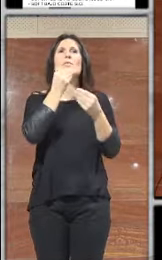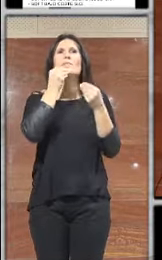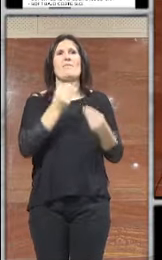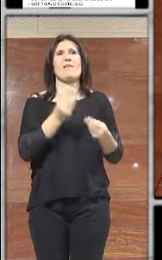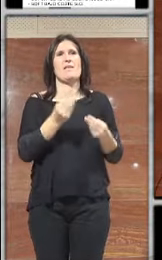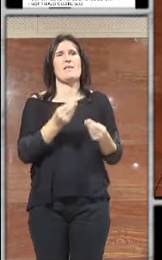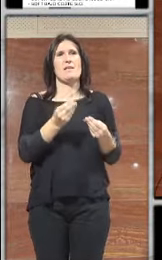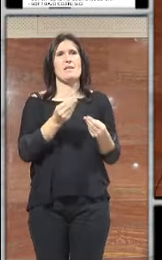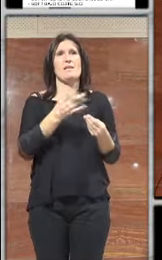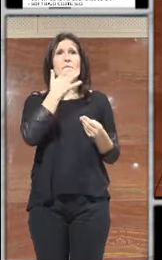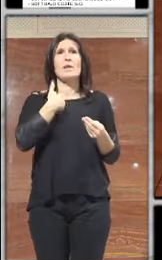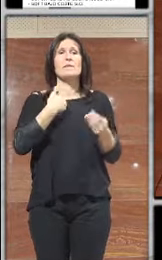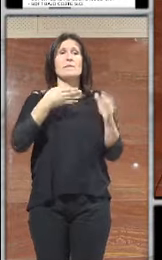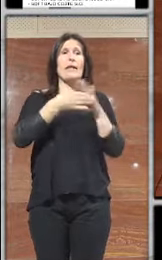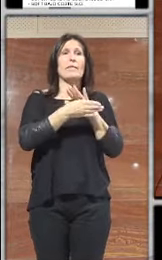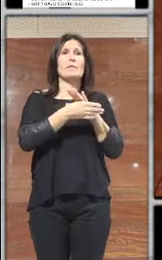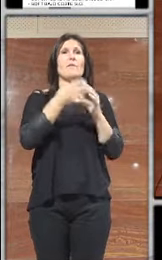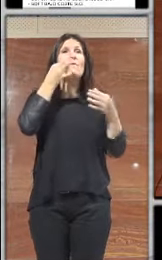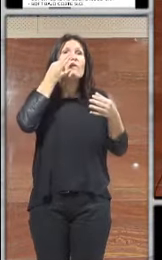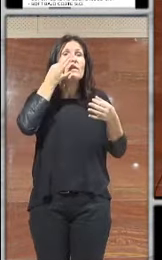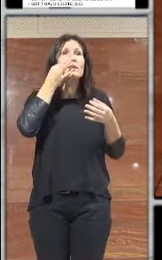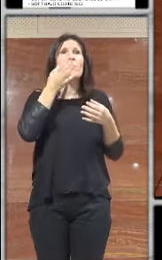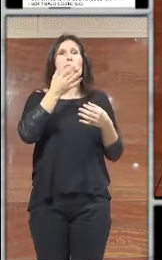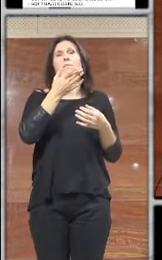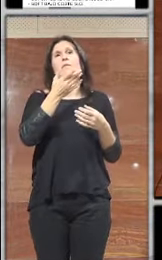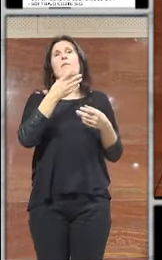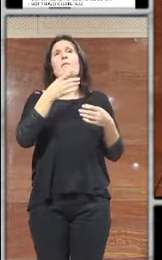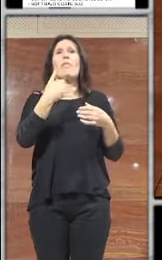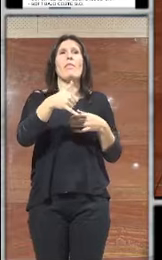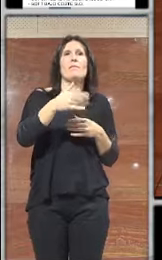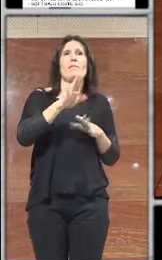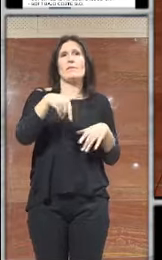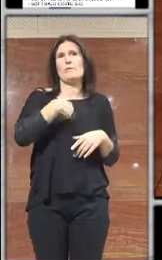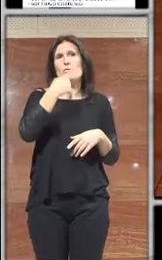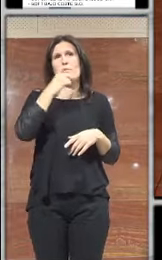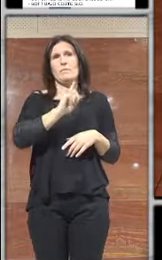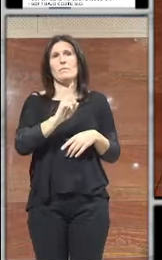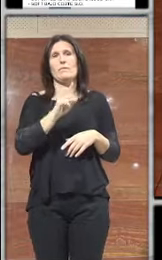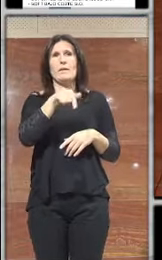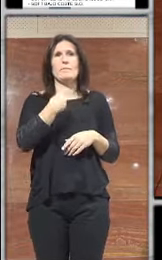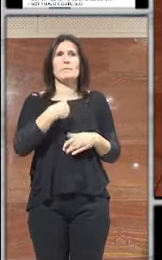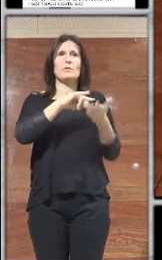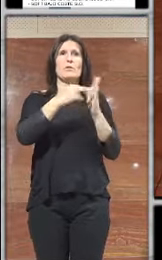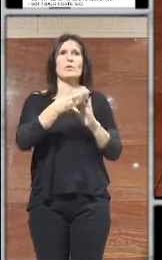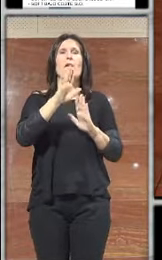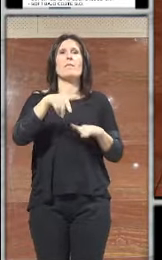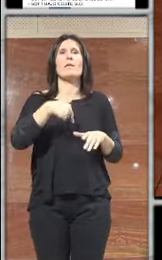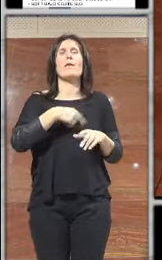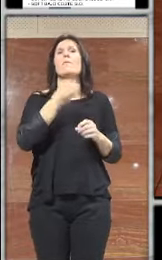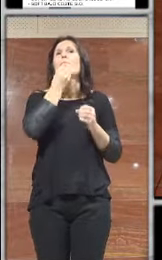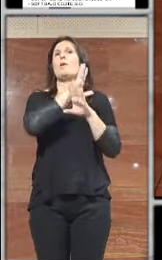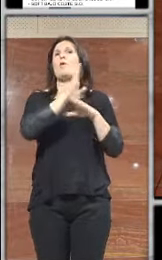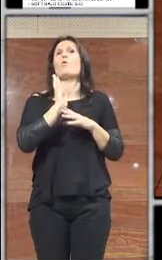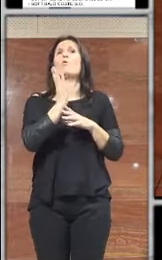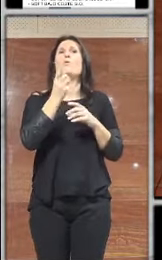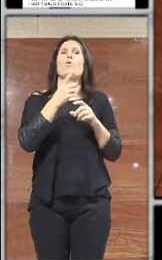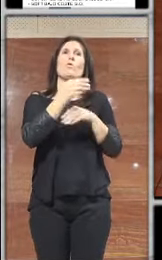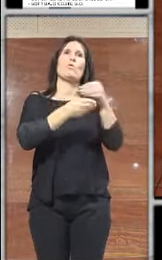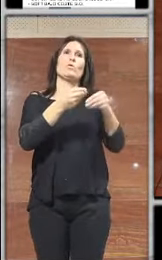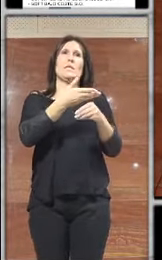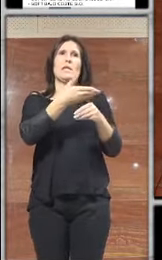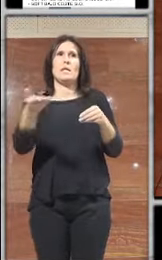y el acceso físico no lo delimitas, parece que también tenemos ahí un grave problema. Para que estas tecnologías mejoren su impacto, que es uno de los objetivos que